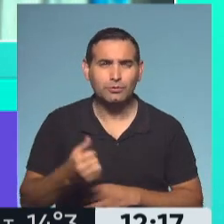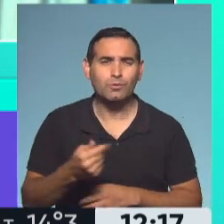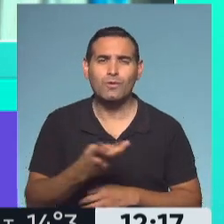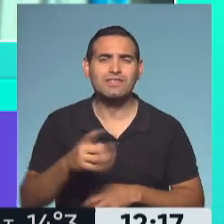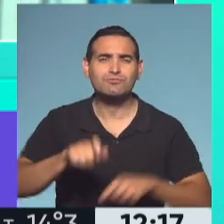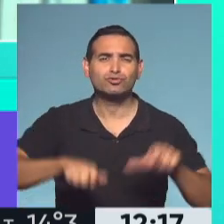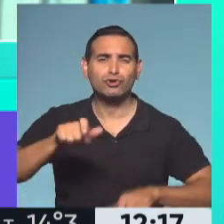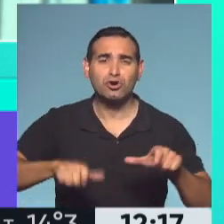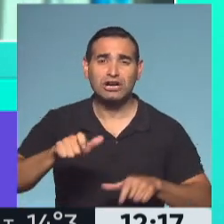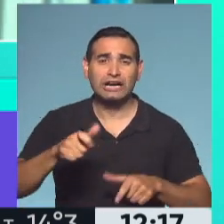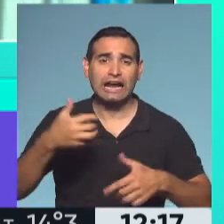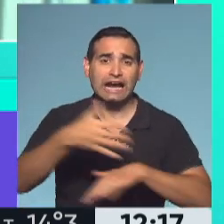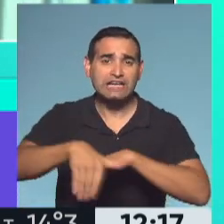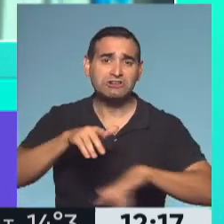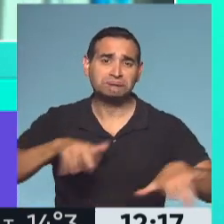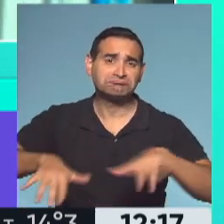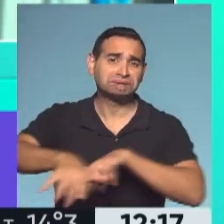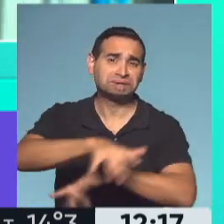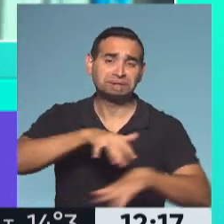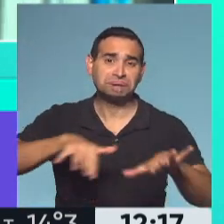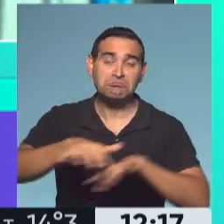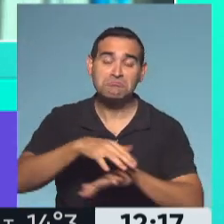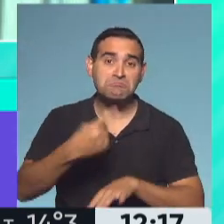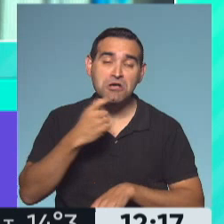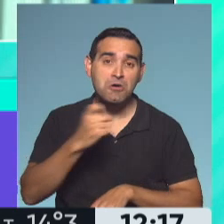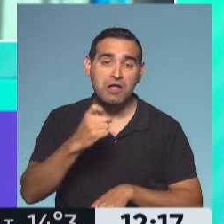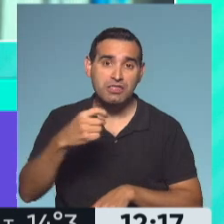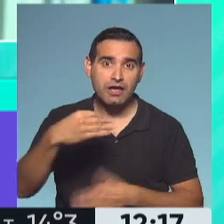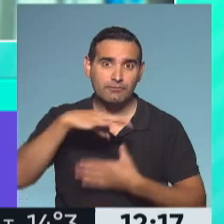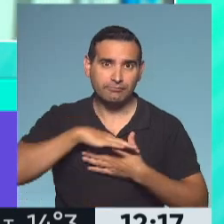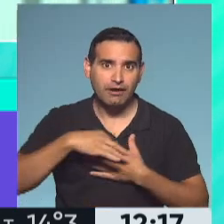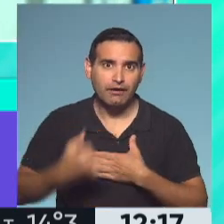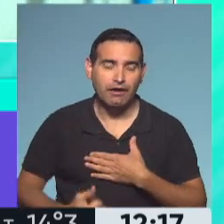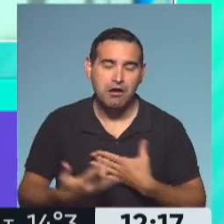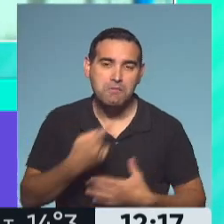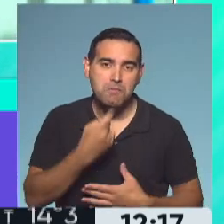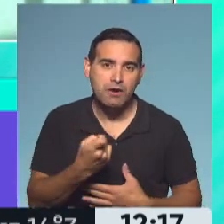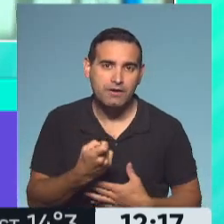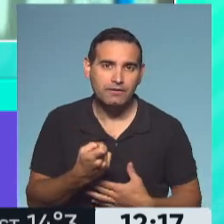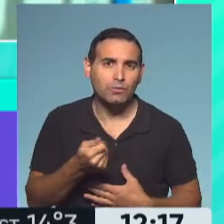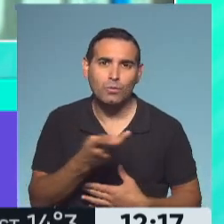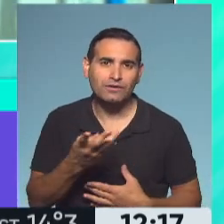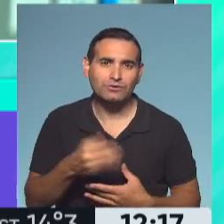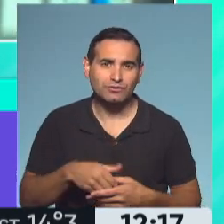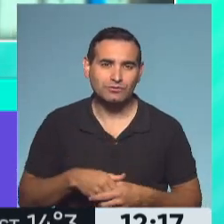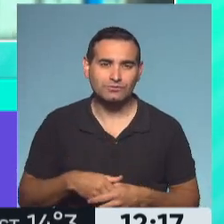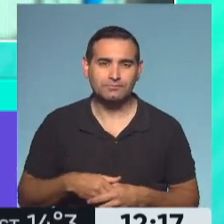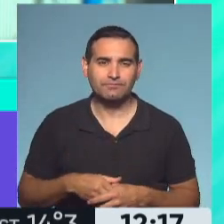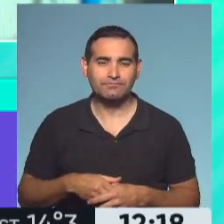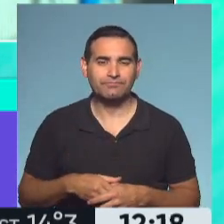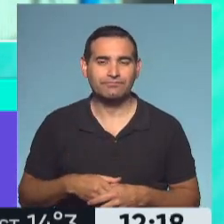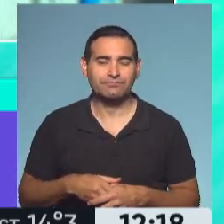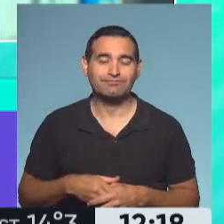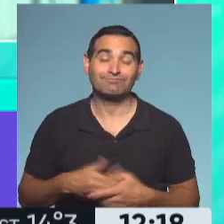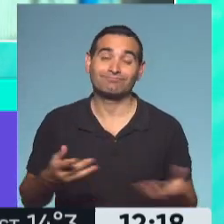gente que anda por la calle sin enterarse que está infectada? Teniendo estos Ay, números en cuenta, ¿no?